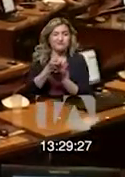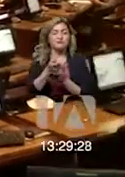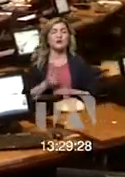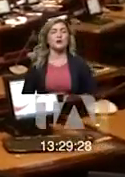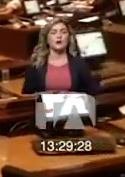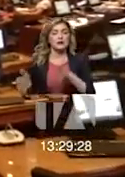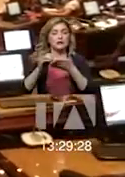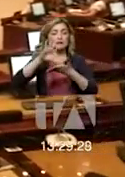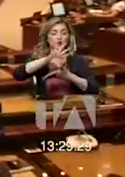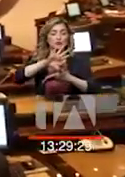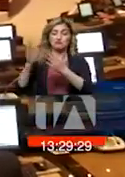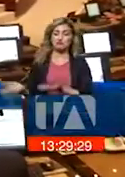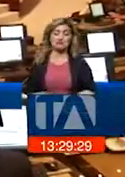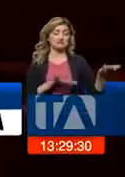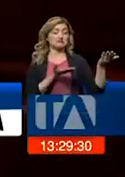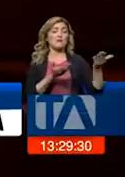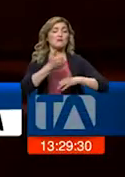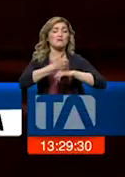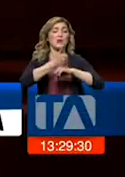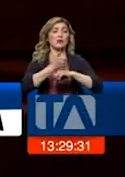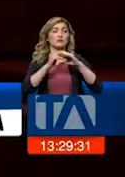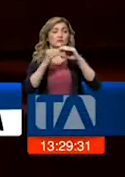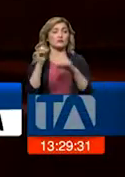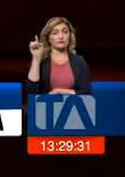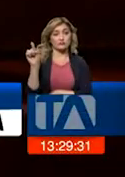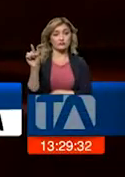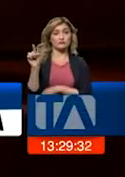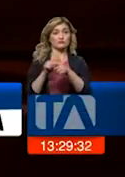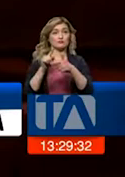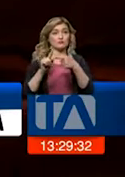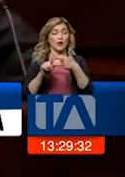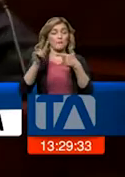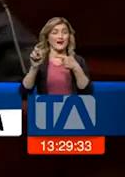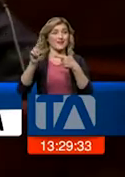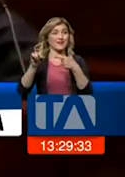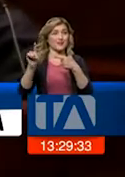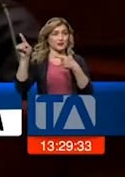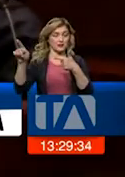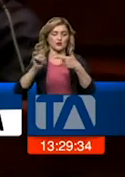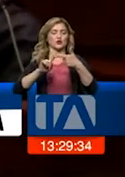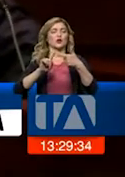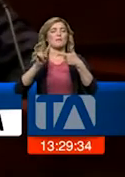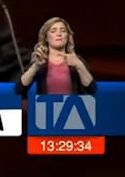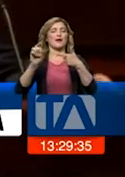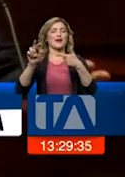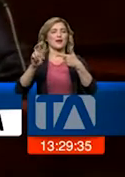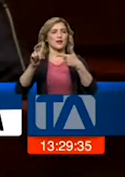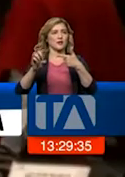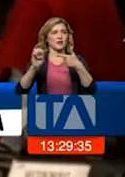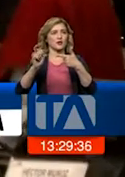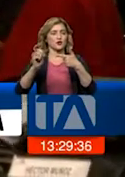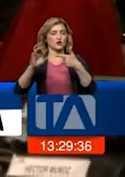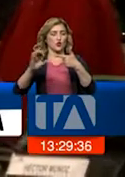La Asamblea recibió a las autoridades electorales del país. Diana Tamaín, Luis Verde Soto y Arturo Cabrera presentaron sus propuestas al Código de la